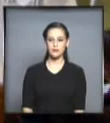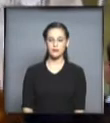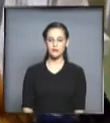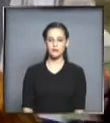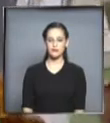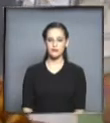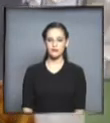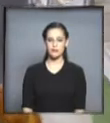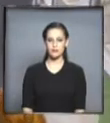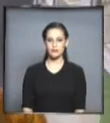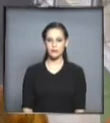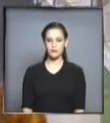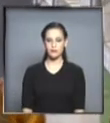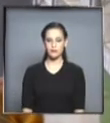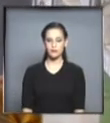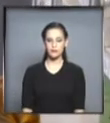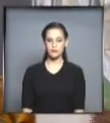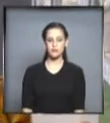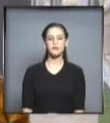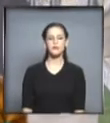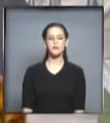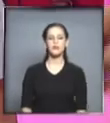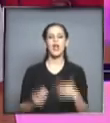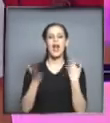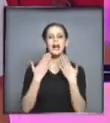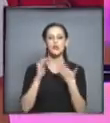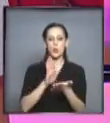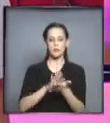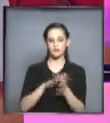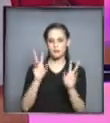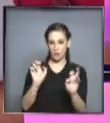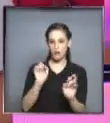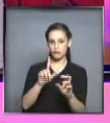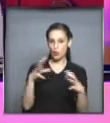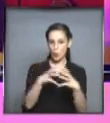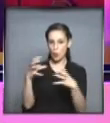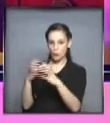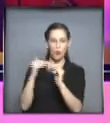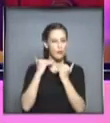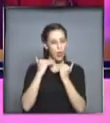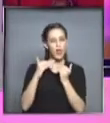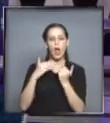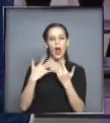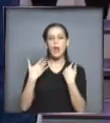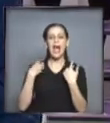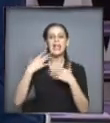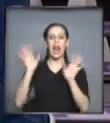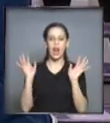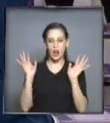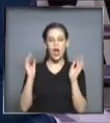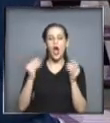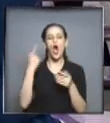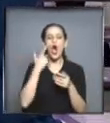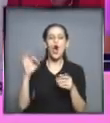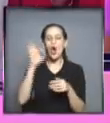Sintetiza un poquito, ¿no, Bayano? Sí. Esto, digo, hablaba al margen de las cuestiones partidarias de esto, de la juventud, cómo puede ser sujeto participando y opinando